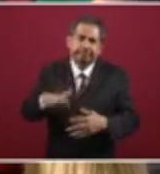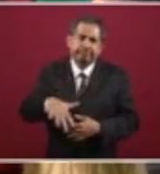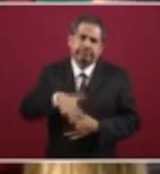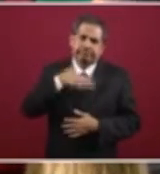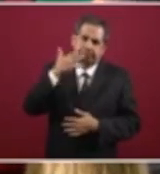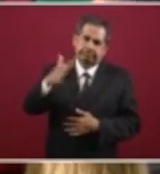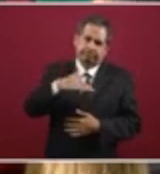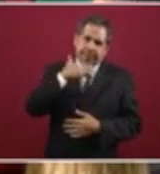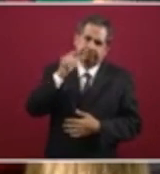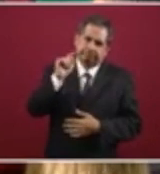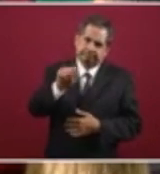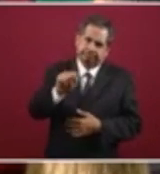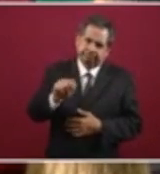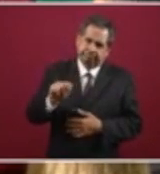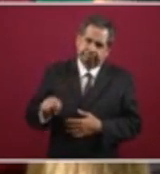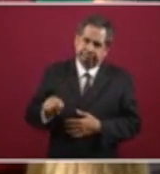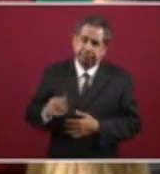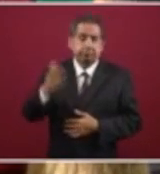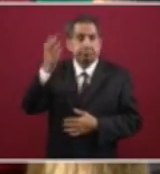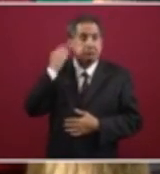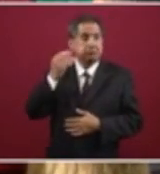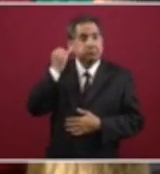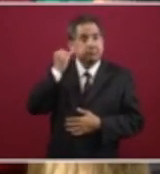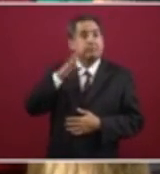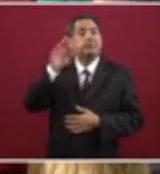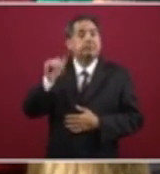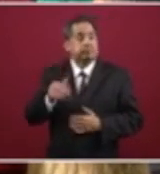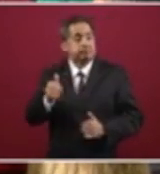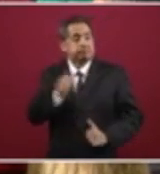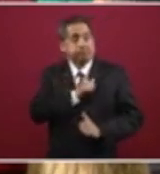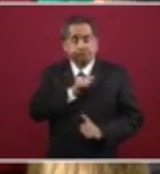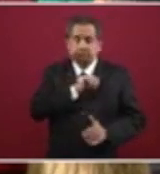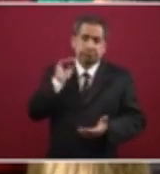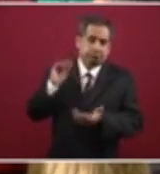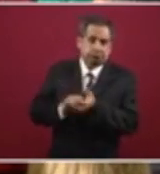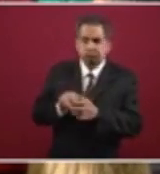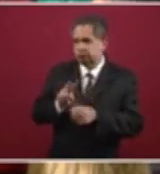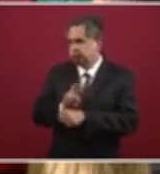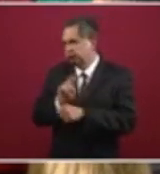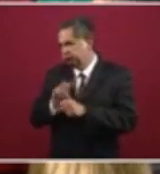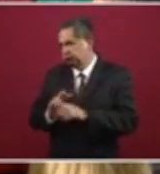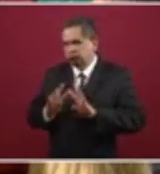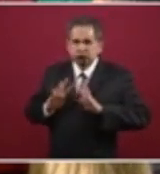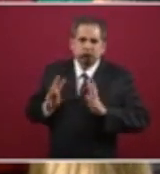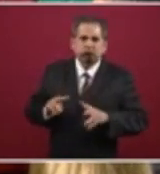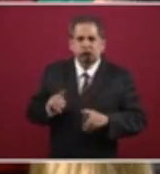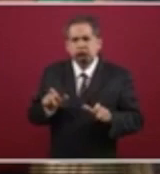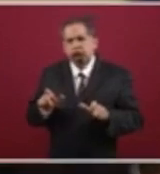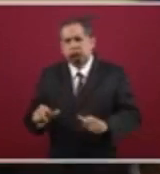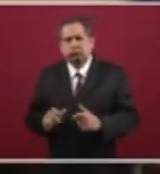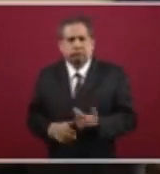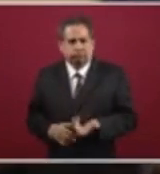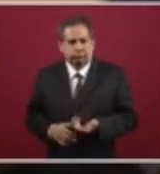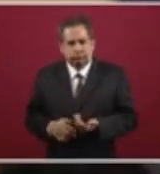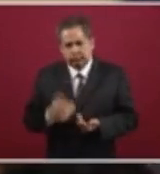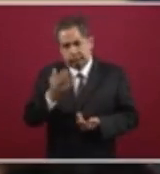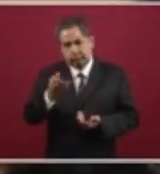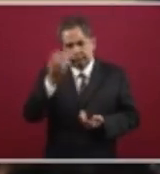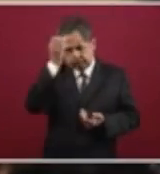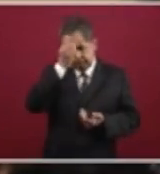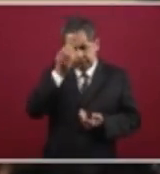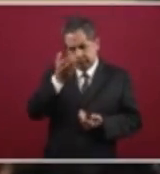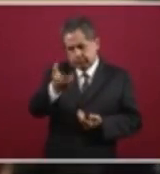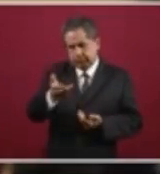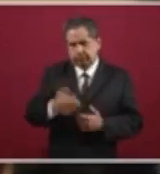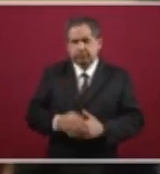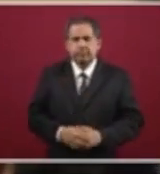Se habló en un inicio de militarizar las aduanas. ¿Cuál es su opinión al